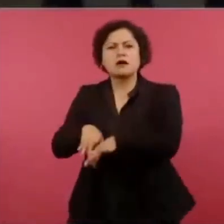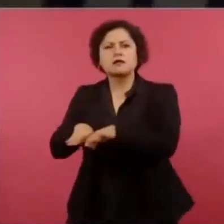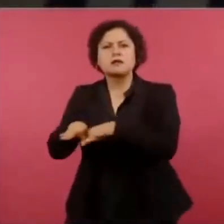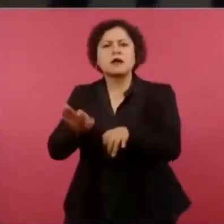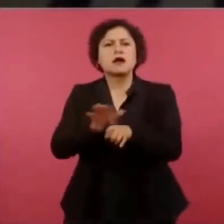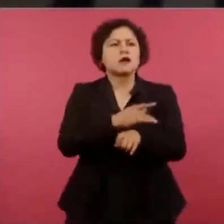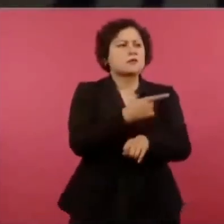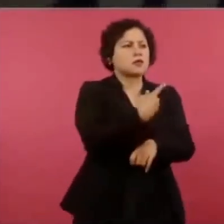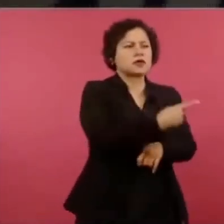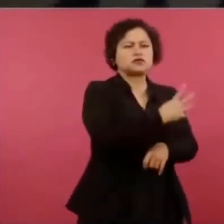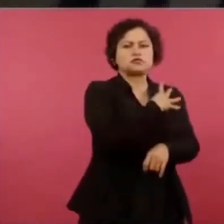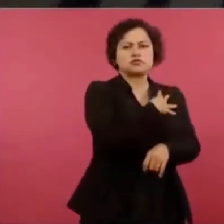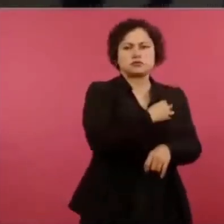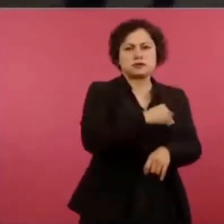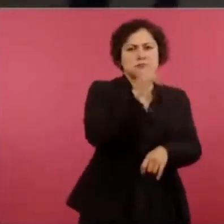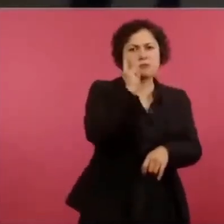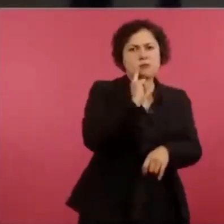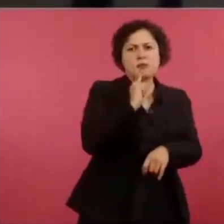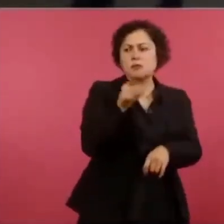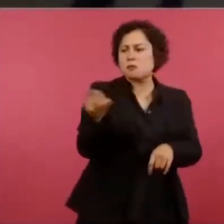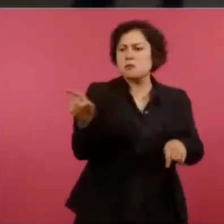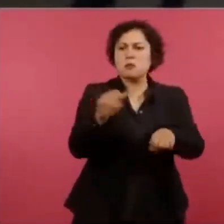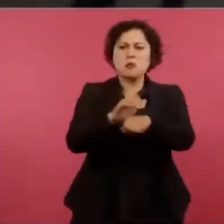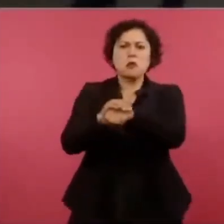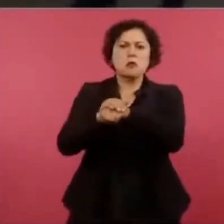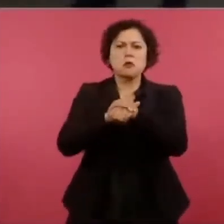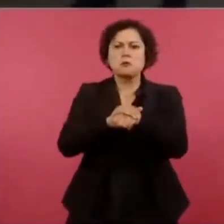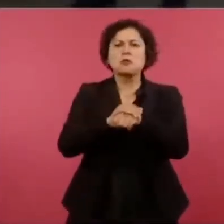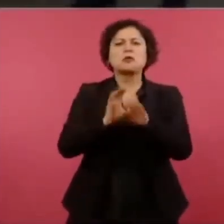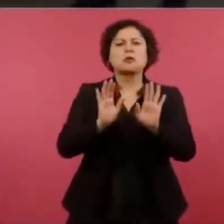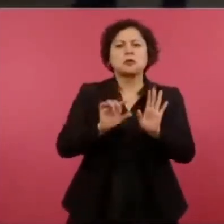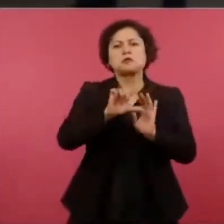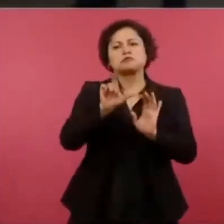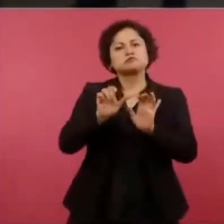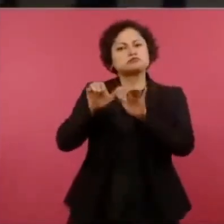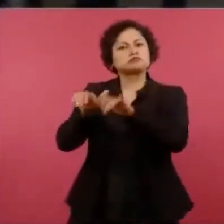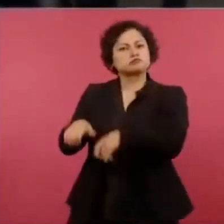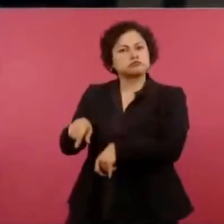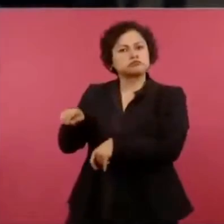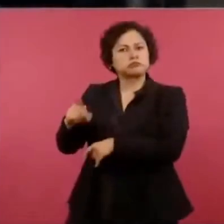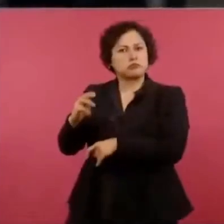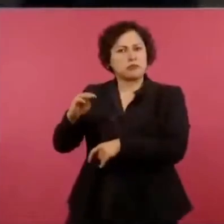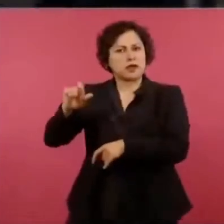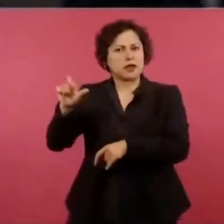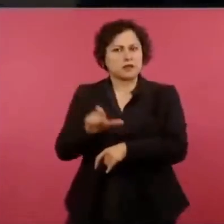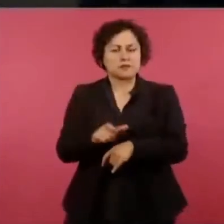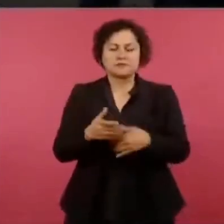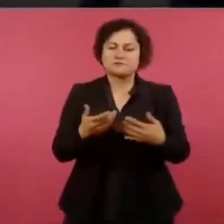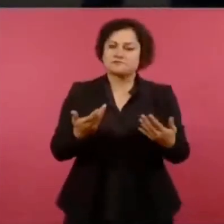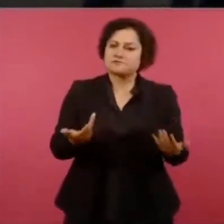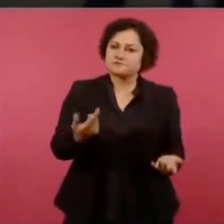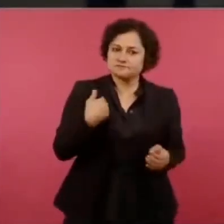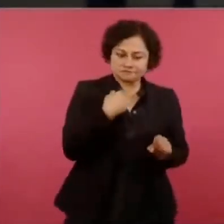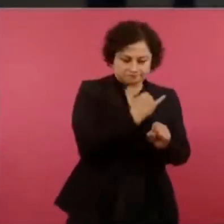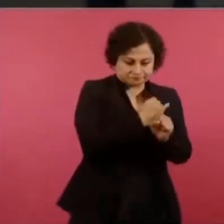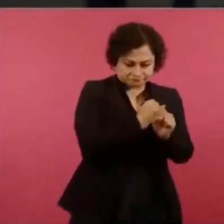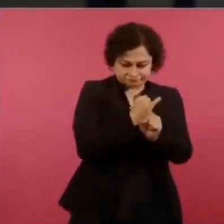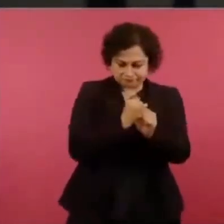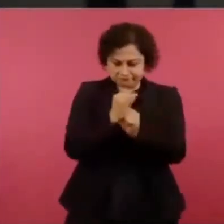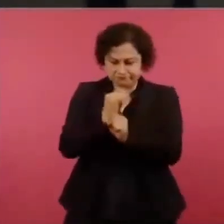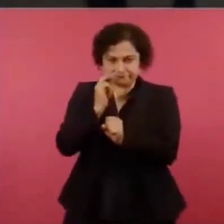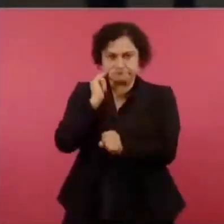y después a Petróleos Mexicanos. Eso en la teoría del estudio de la corrupción se conoce como